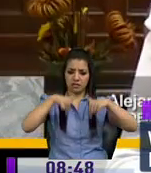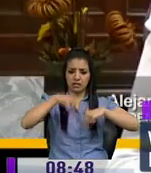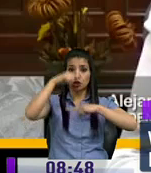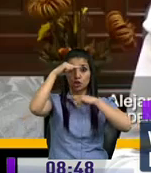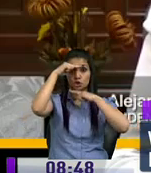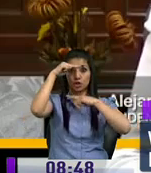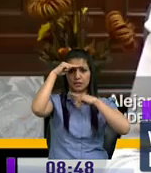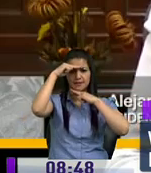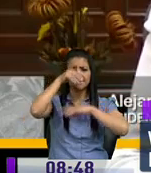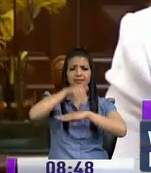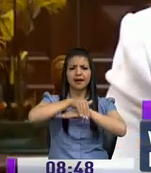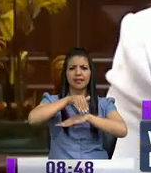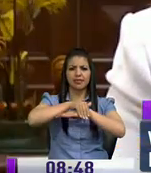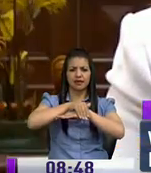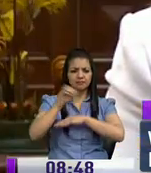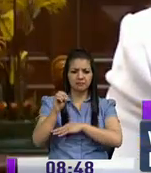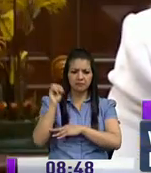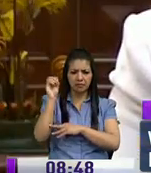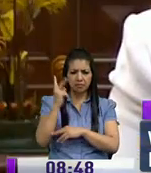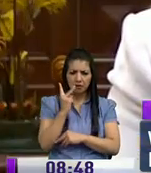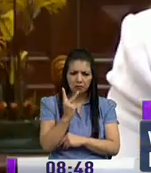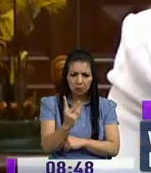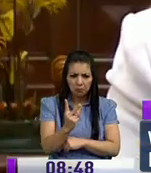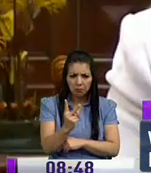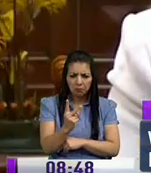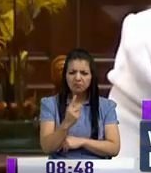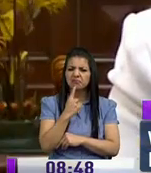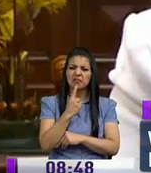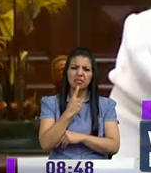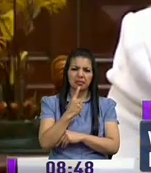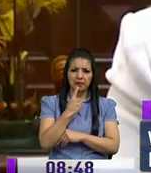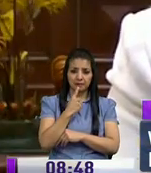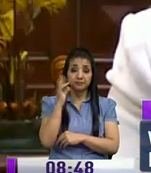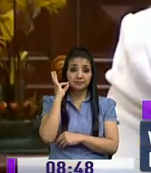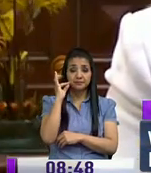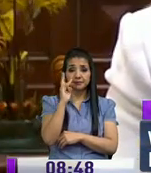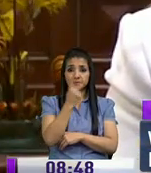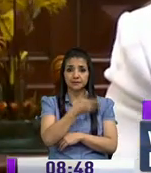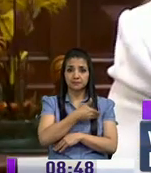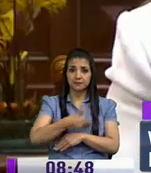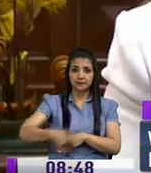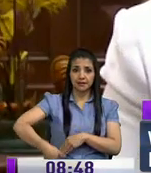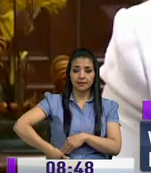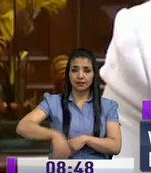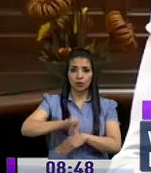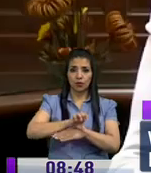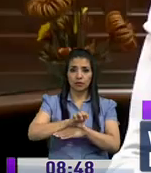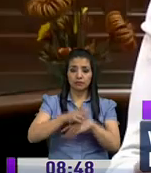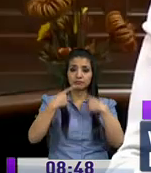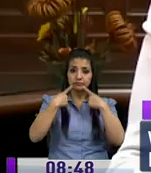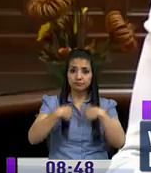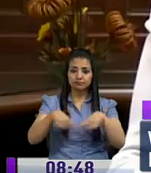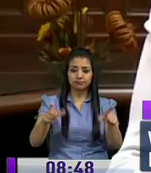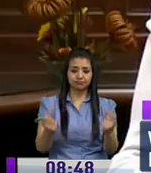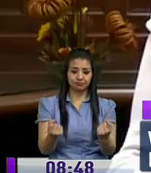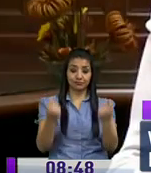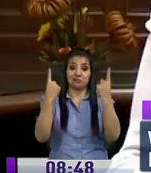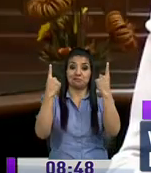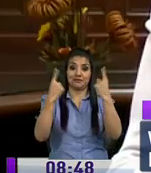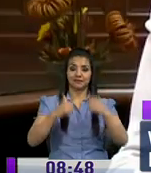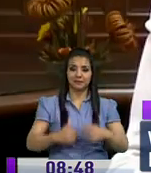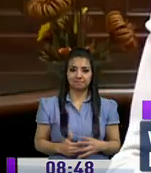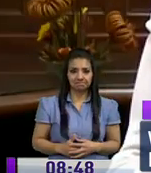noticiero en horas de la tarde. En la parte medular, la vicepresidenta hacía un anuncio inesperado. Y si bien el presidente